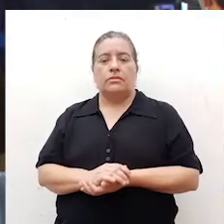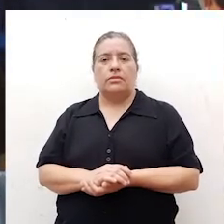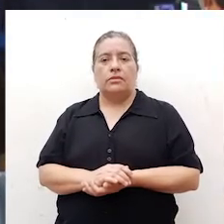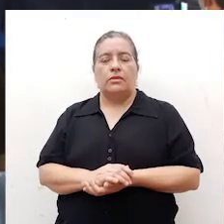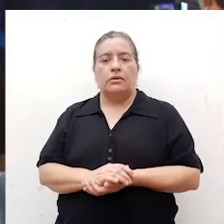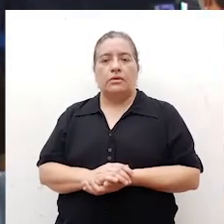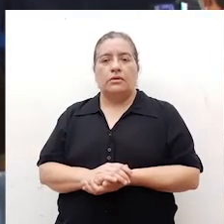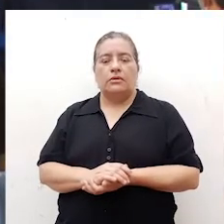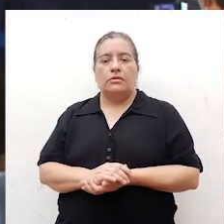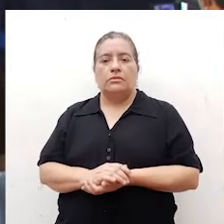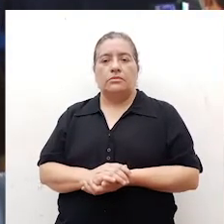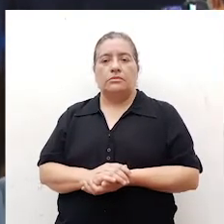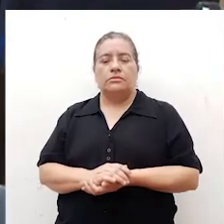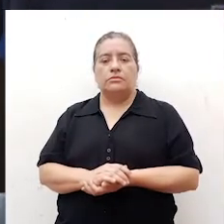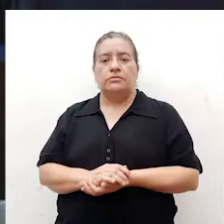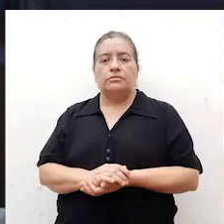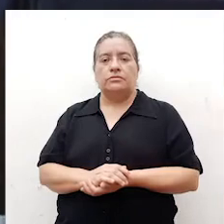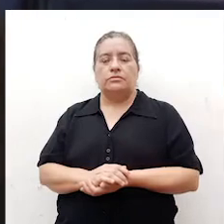tintero.